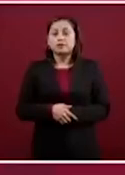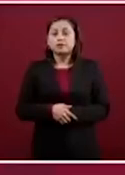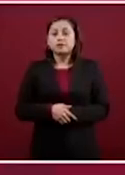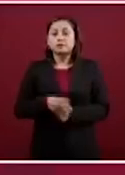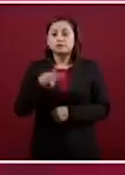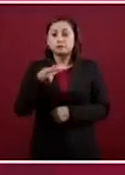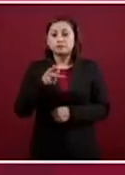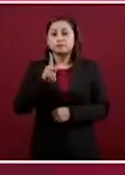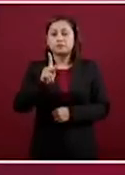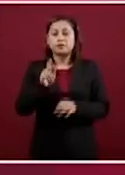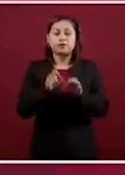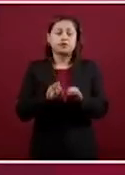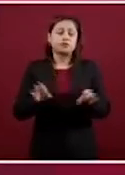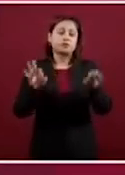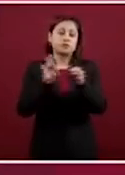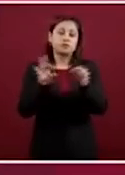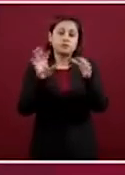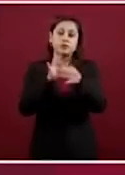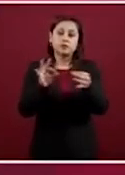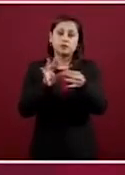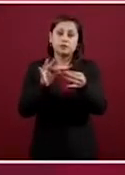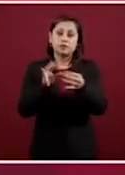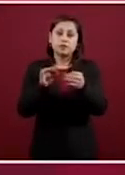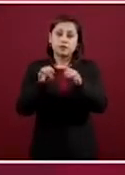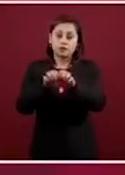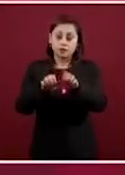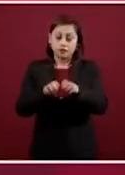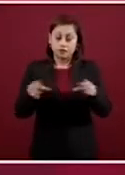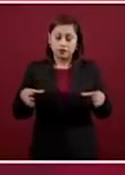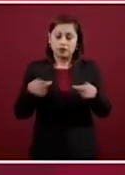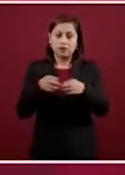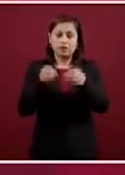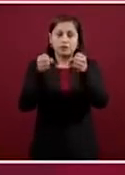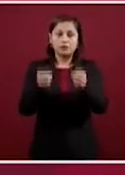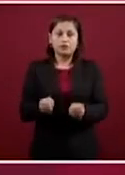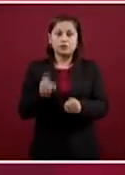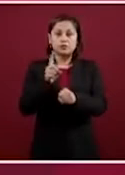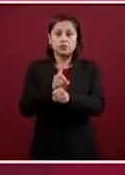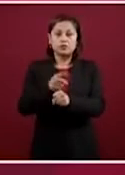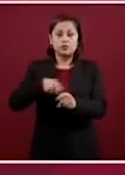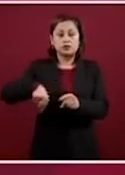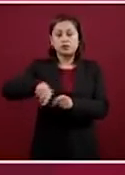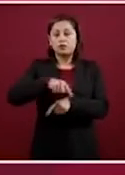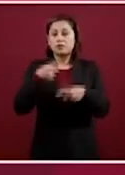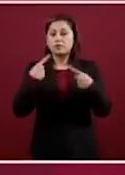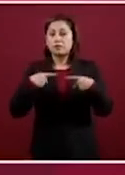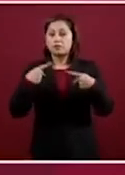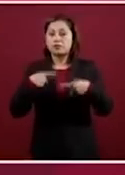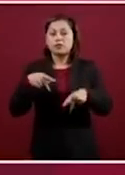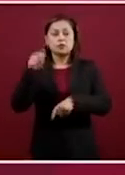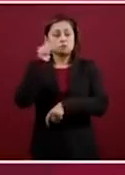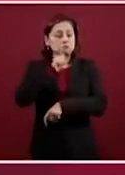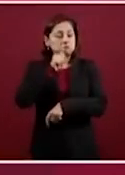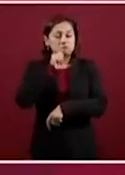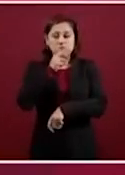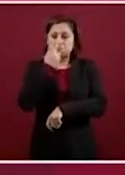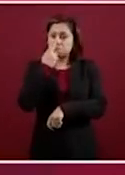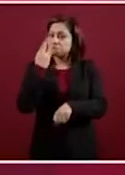los integrantes del gabinete de seguridad han actuado de manera responsable